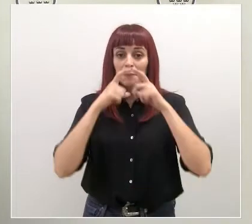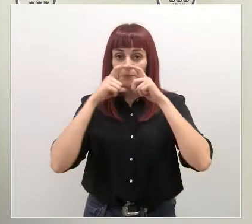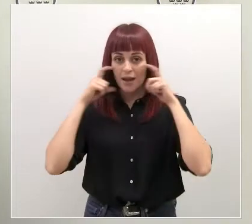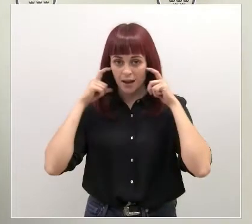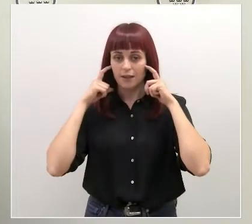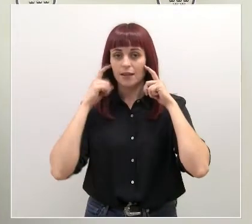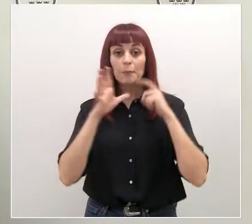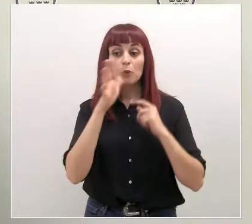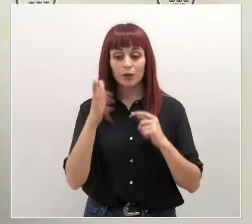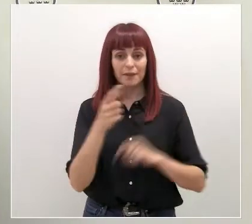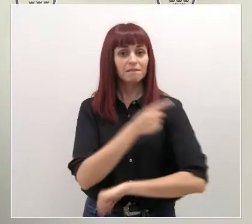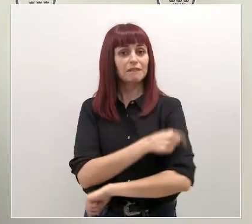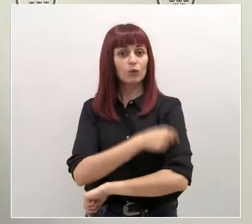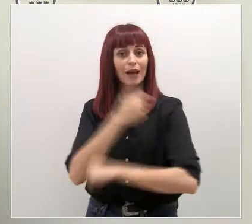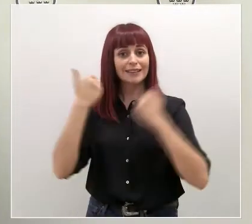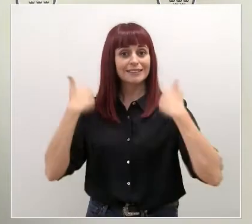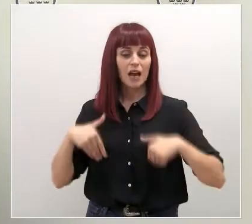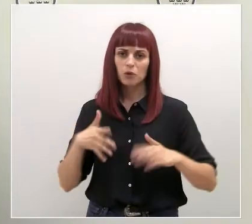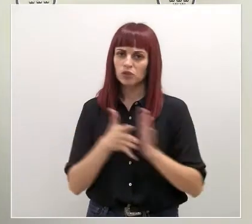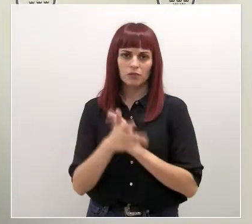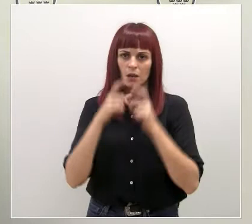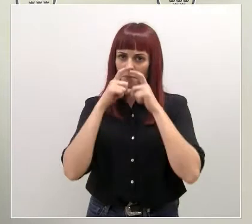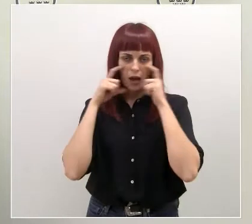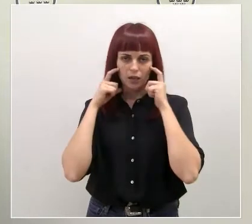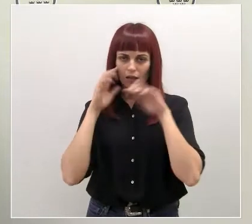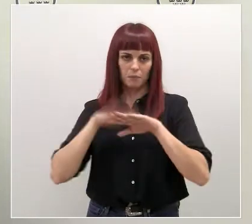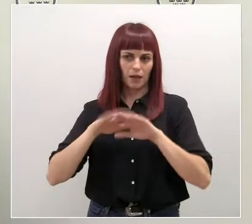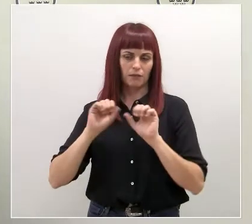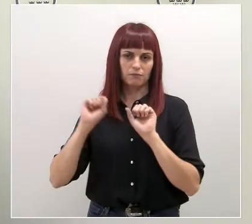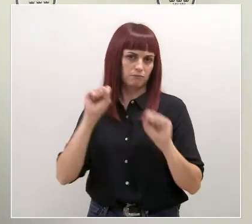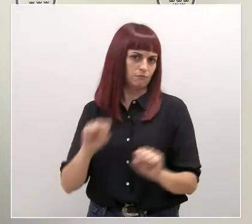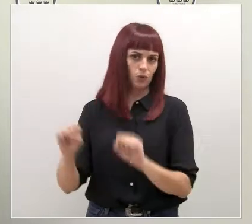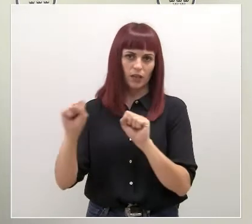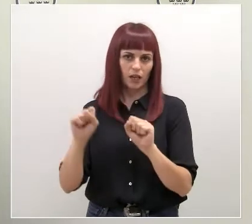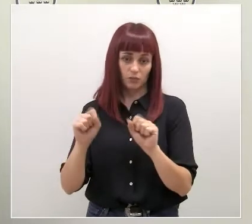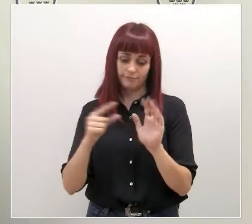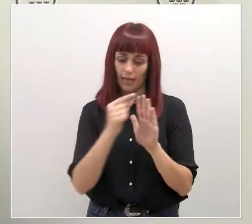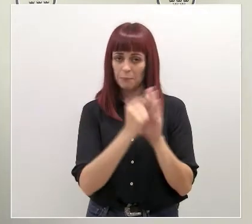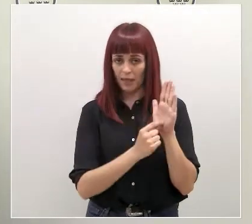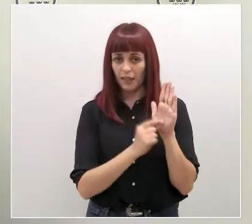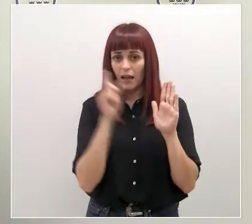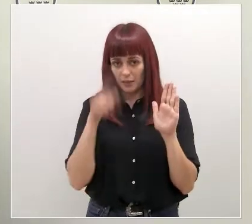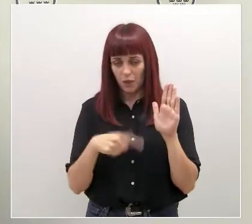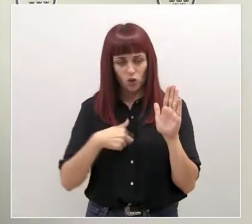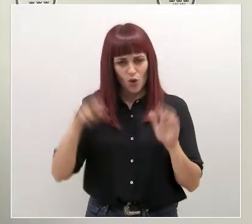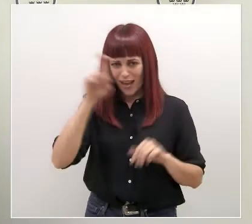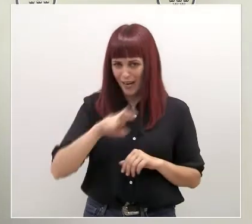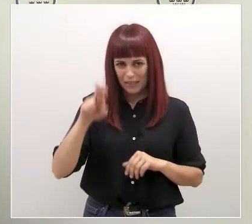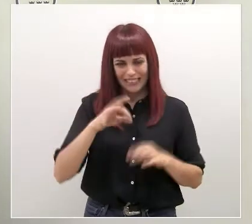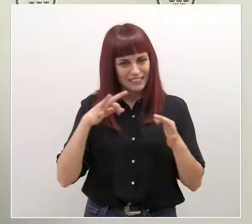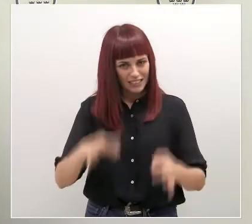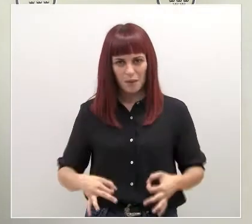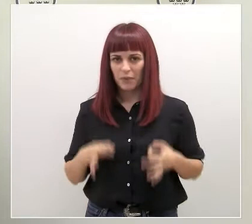mascarilla, porque aunque estemos vacunados, necesitamos llevar la mascarilla. No olvidemos el resto de medidas que siempre voy a insistir, os lo voy a